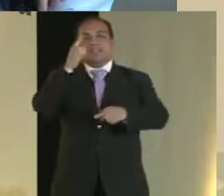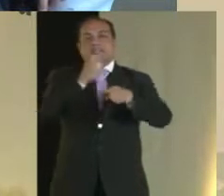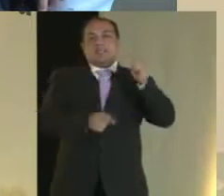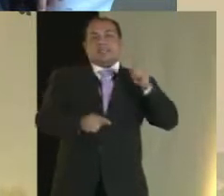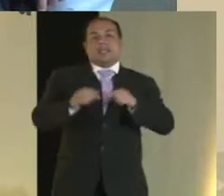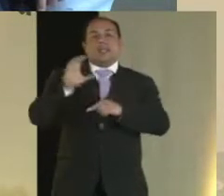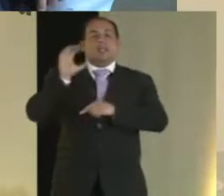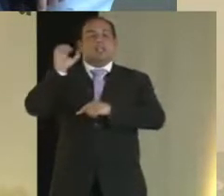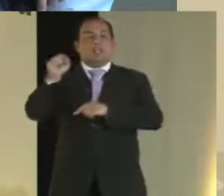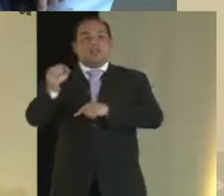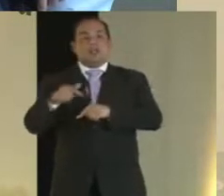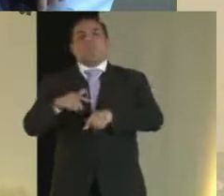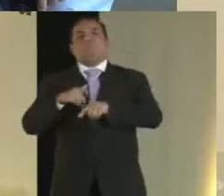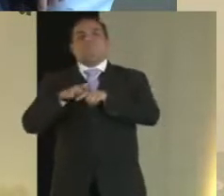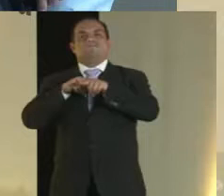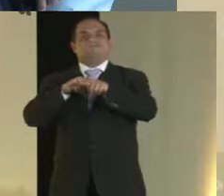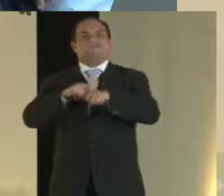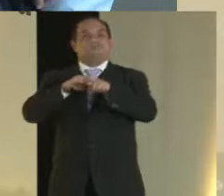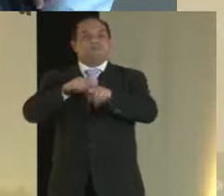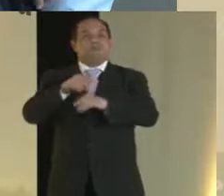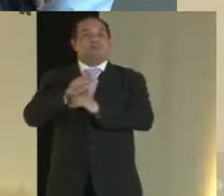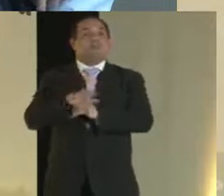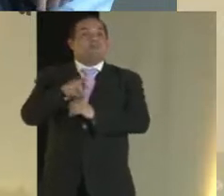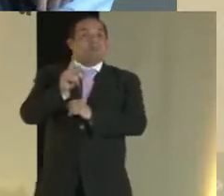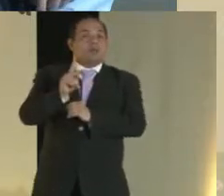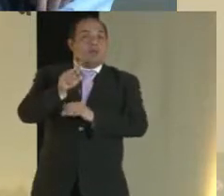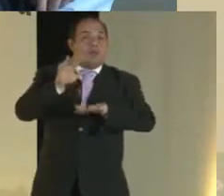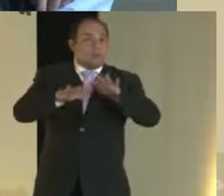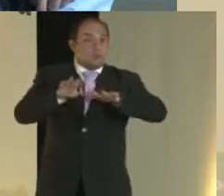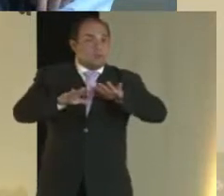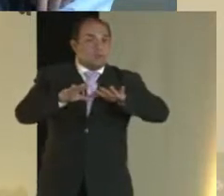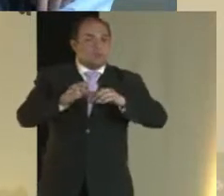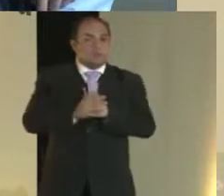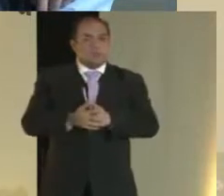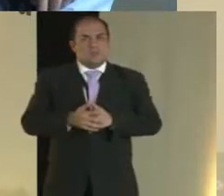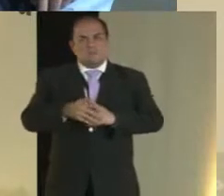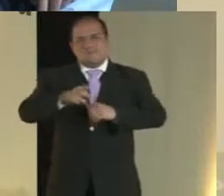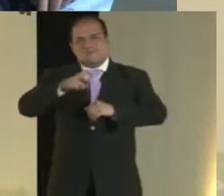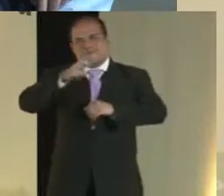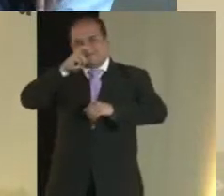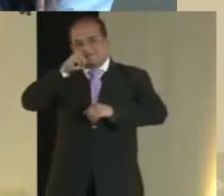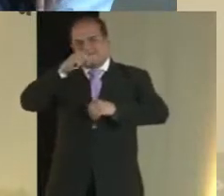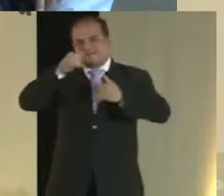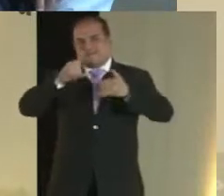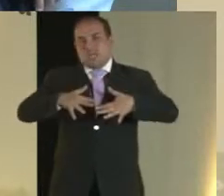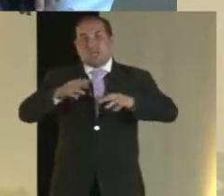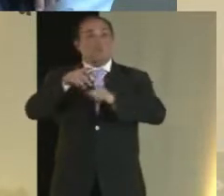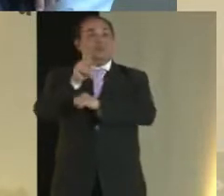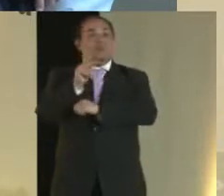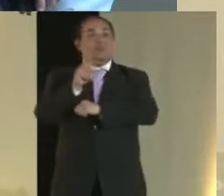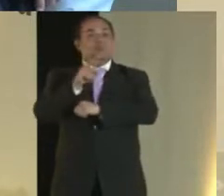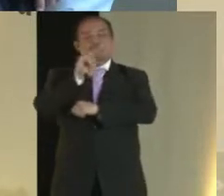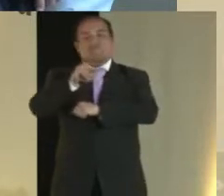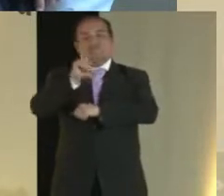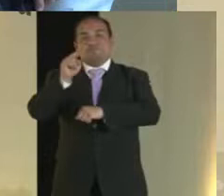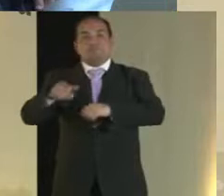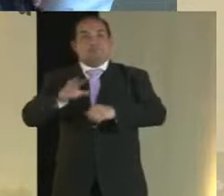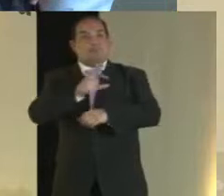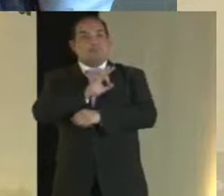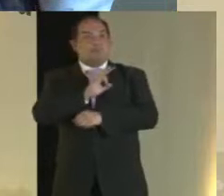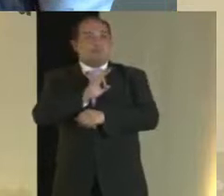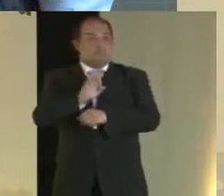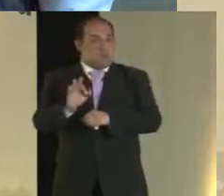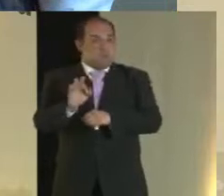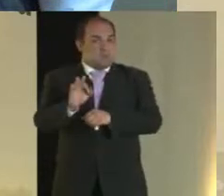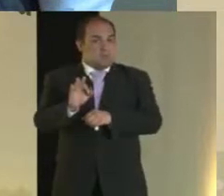han sido muy frecuentes y a veces muy duros, muy severos, pero nunca los han podido y